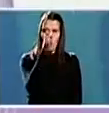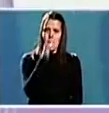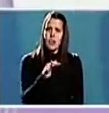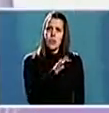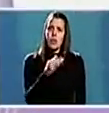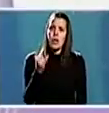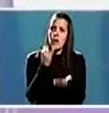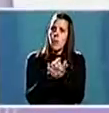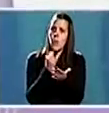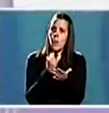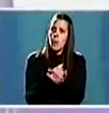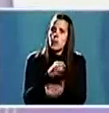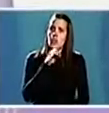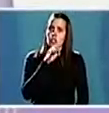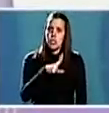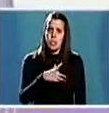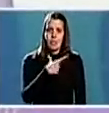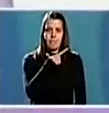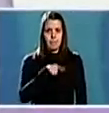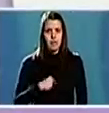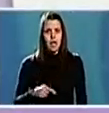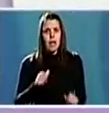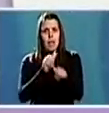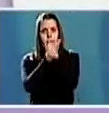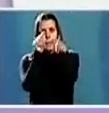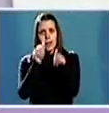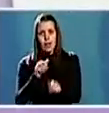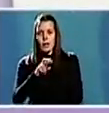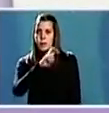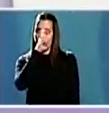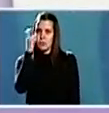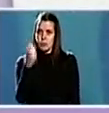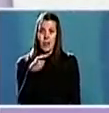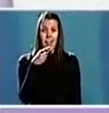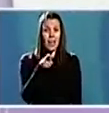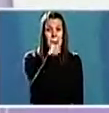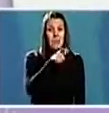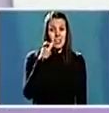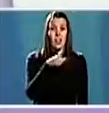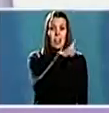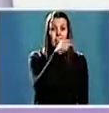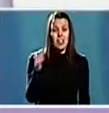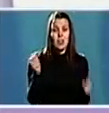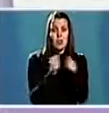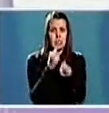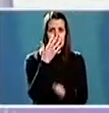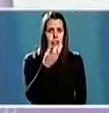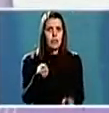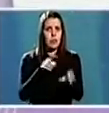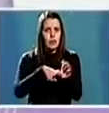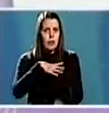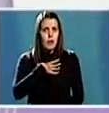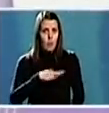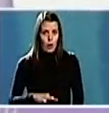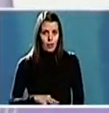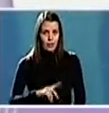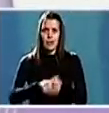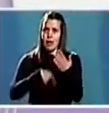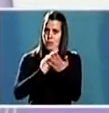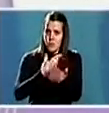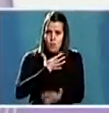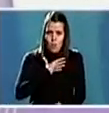cestería, xoiería, coiro e cerámica. Neles poderán participar 125 alumnos. O prazo de inscripción xa está aberto.